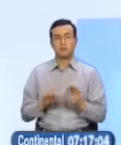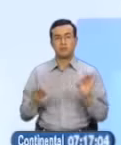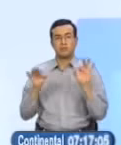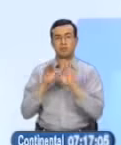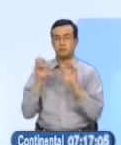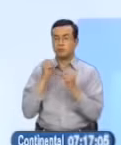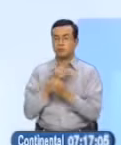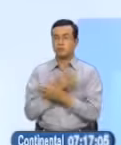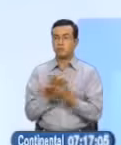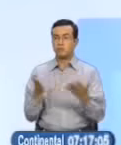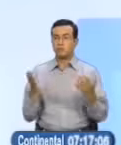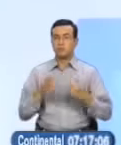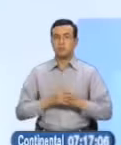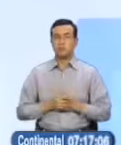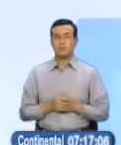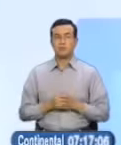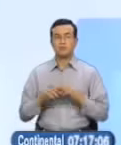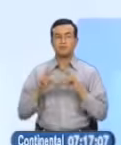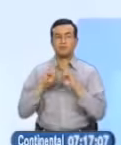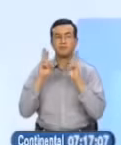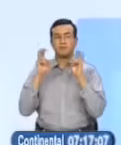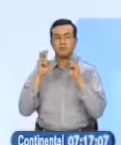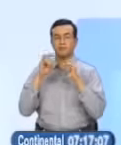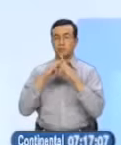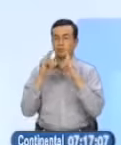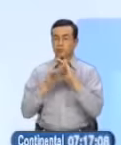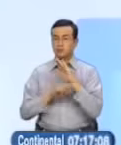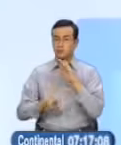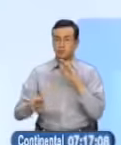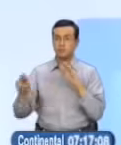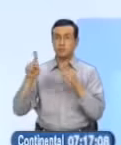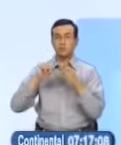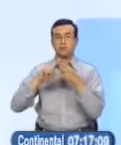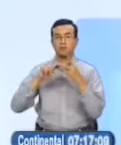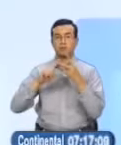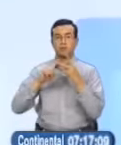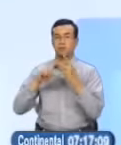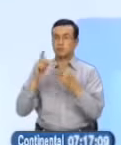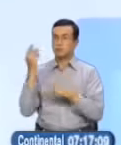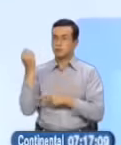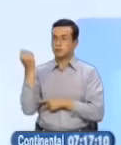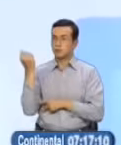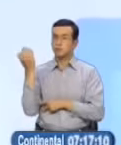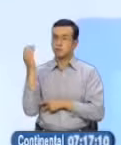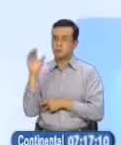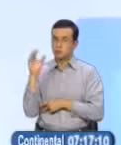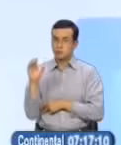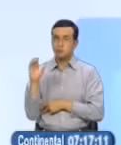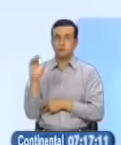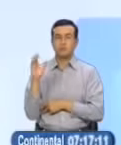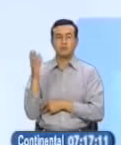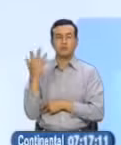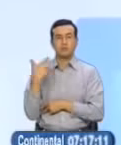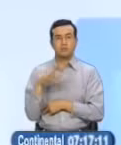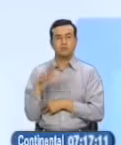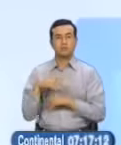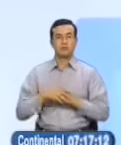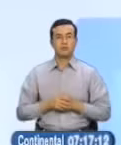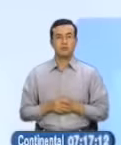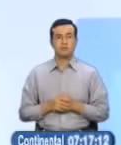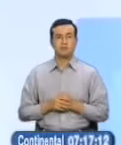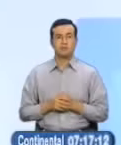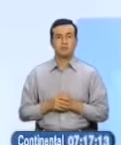también señalar que en cuanto al manejo de albergues, en cuanto al manejo de los incentivos, existe